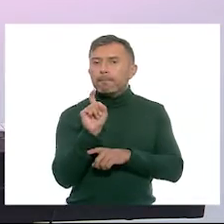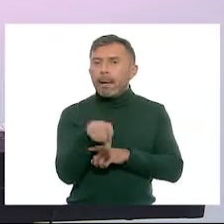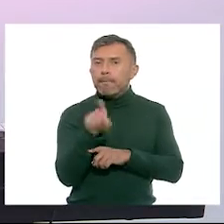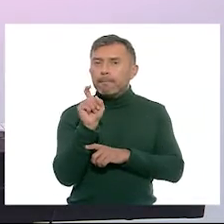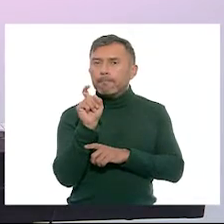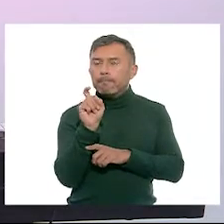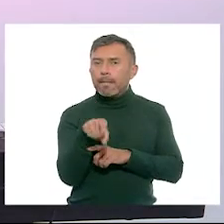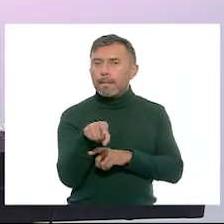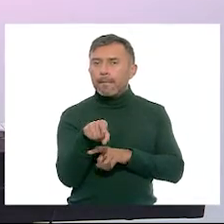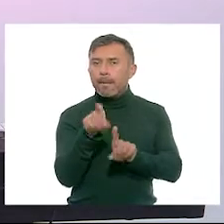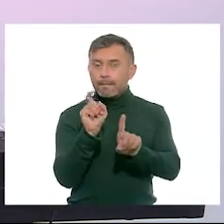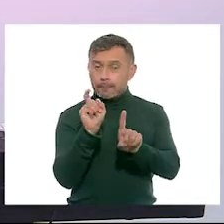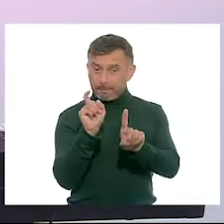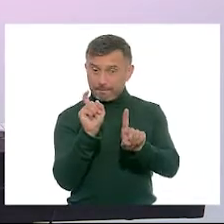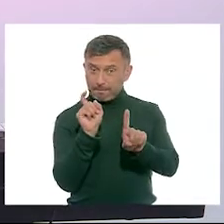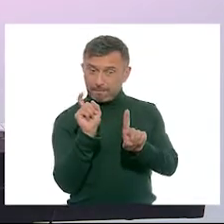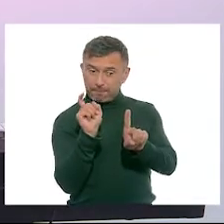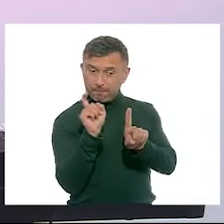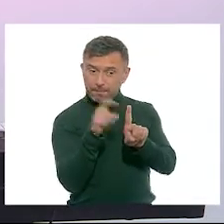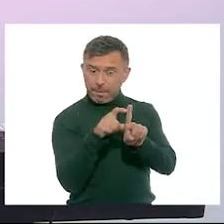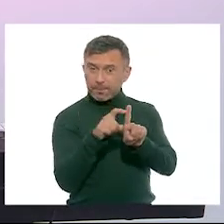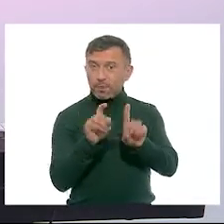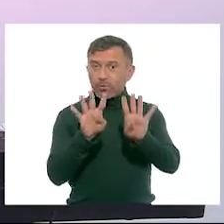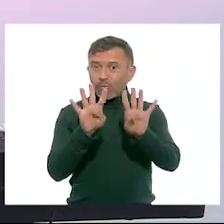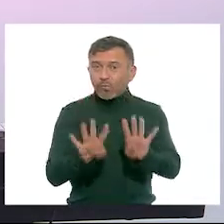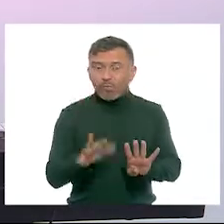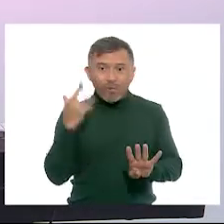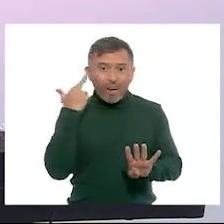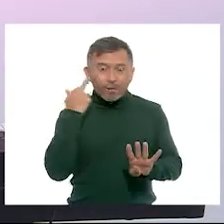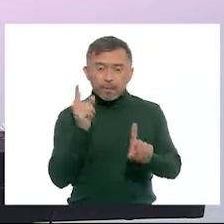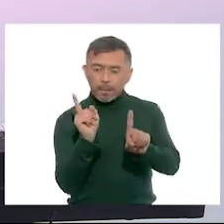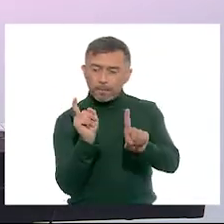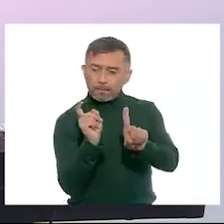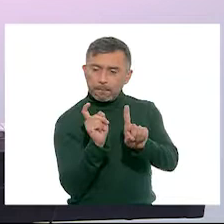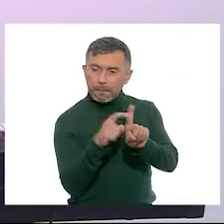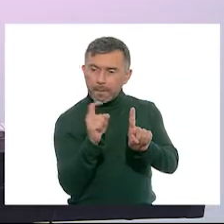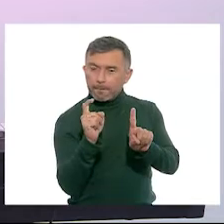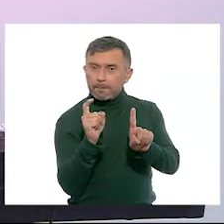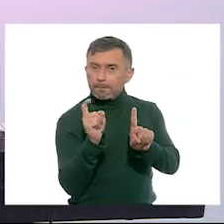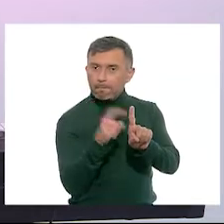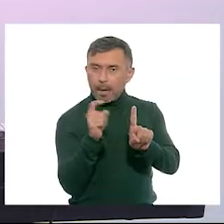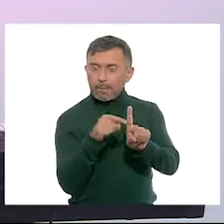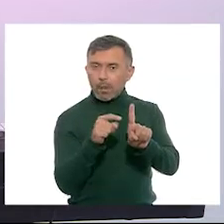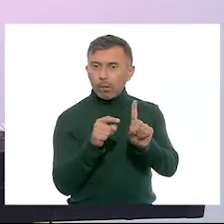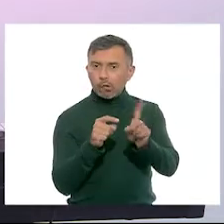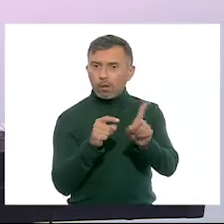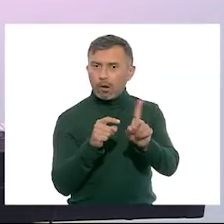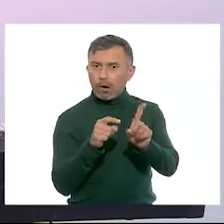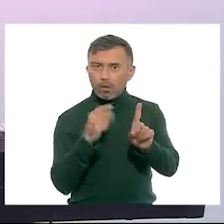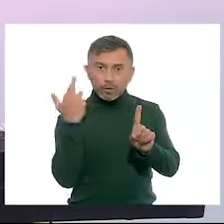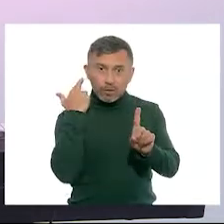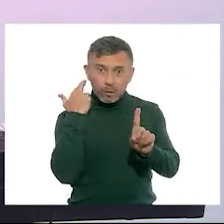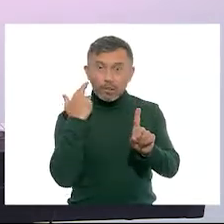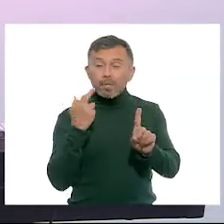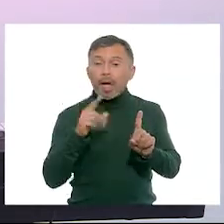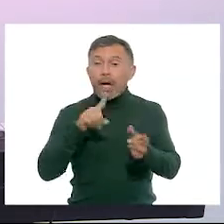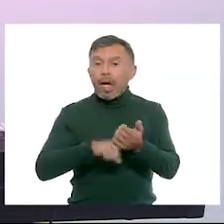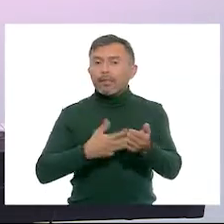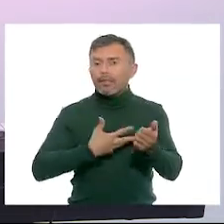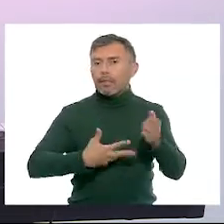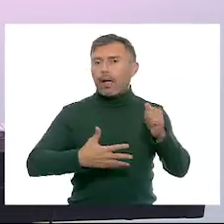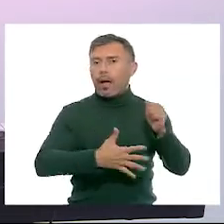martillo, que golpea una cuerda, y es así como suena la nota. Y el piano tiene un arpa.